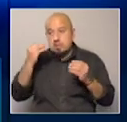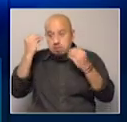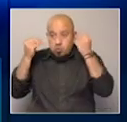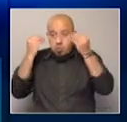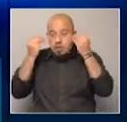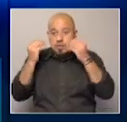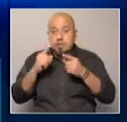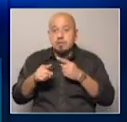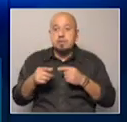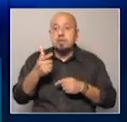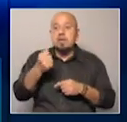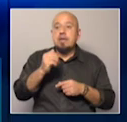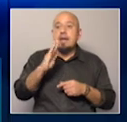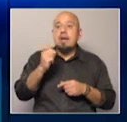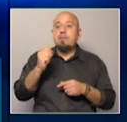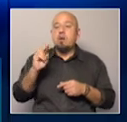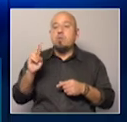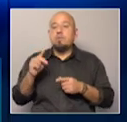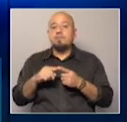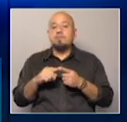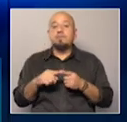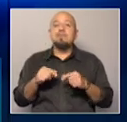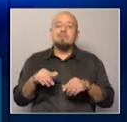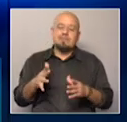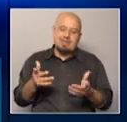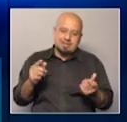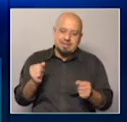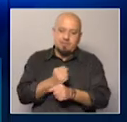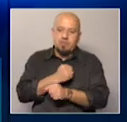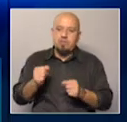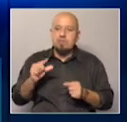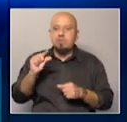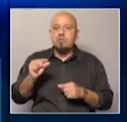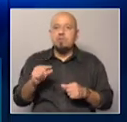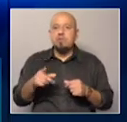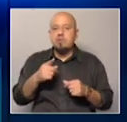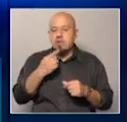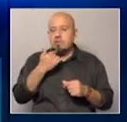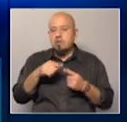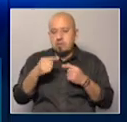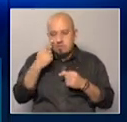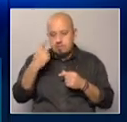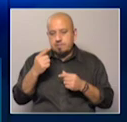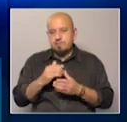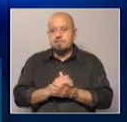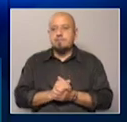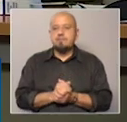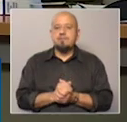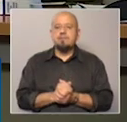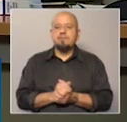el APAU, por ejemplo, la Asociación de Padres Adoptados. Bueno, igual recién se aprobó. Recién se aprobó, pero dame un ejemplo que puede ser interesante escuchar y ver.